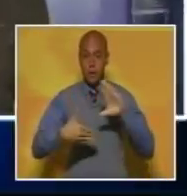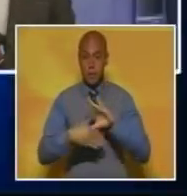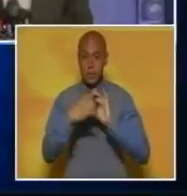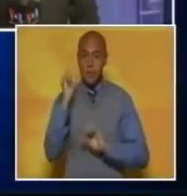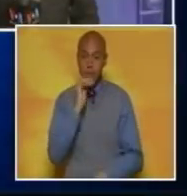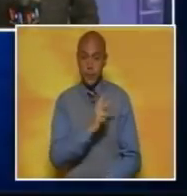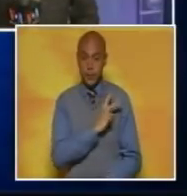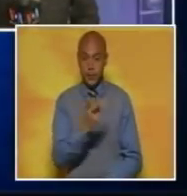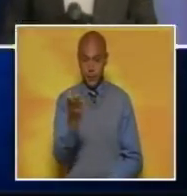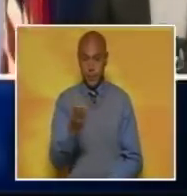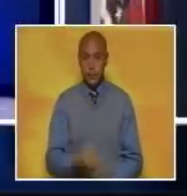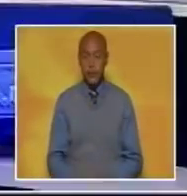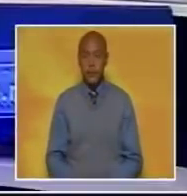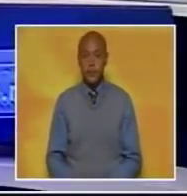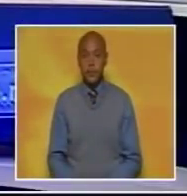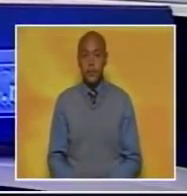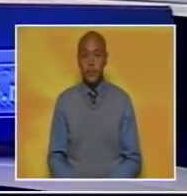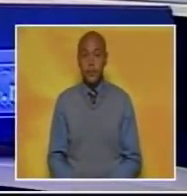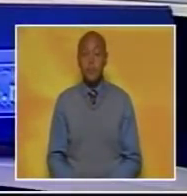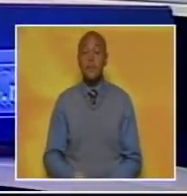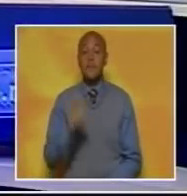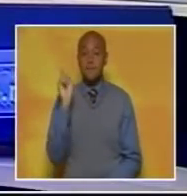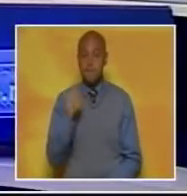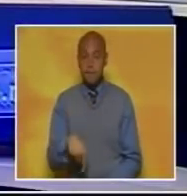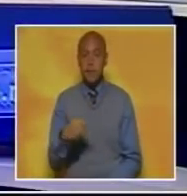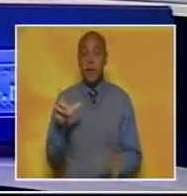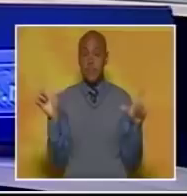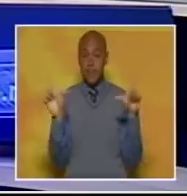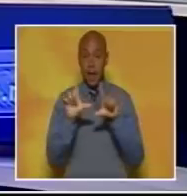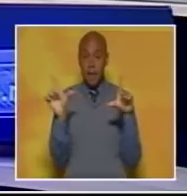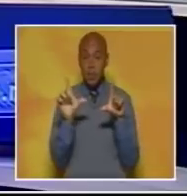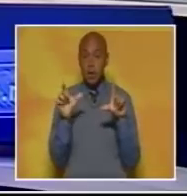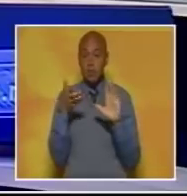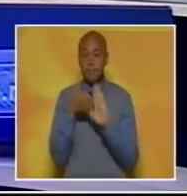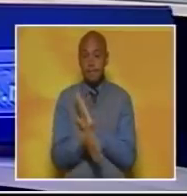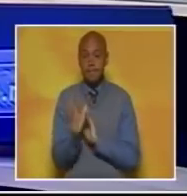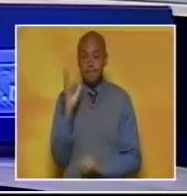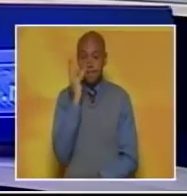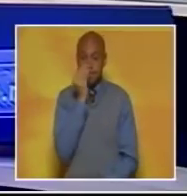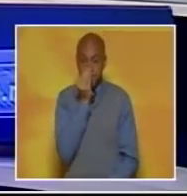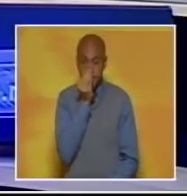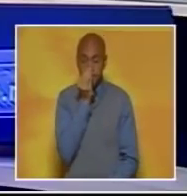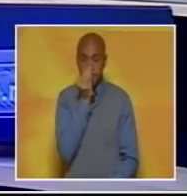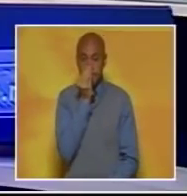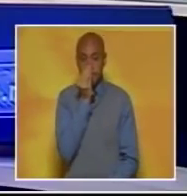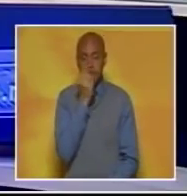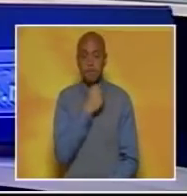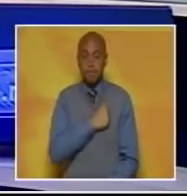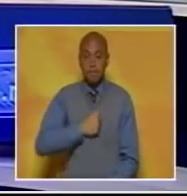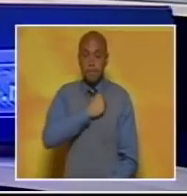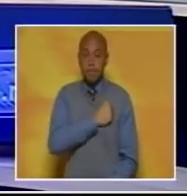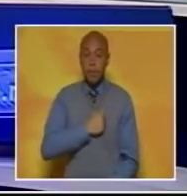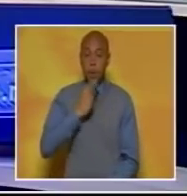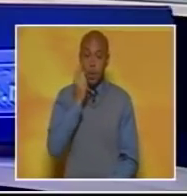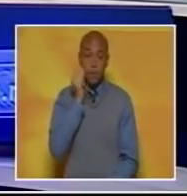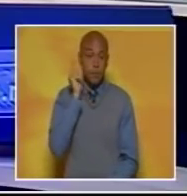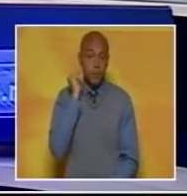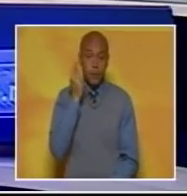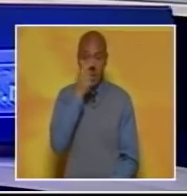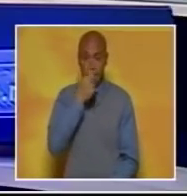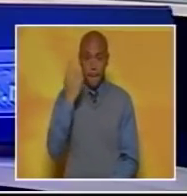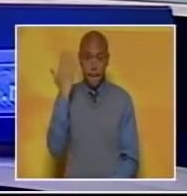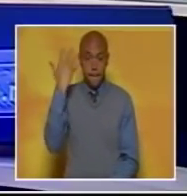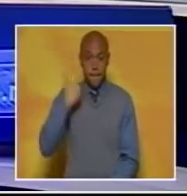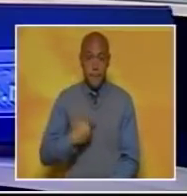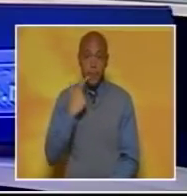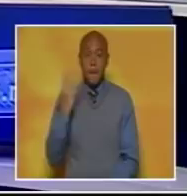América. Y el mundo de la televisión se quedó sin su caballero. Una lamentable noticia para todos. Nieves Sotelo nos tiene